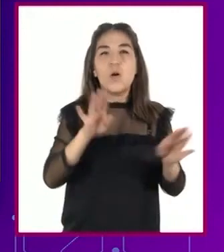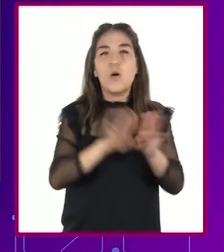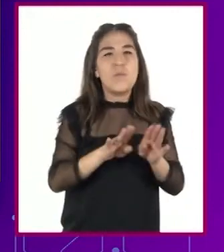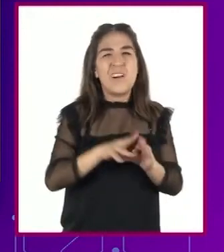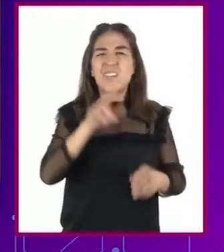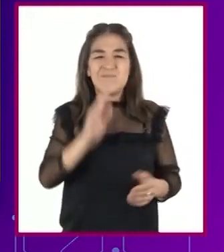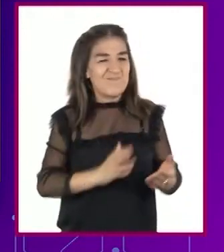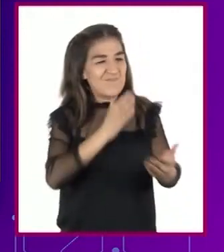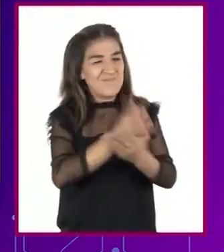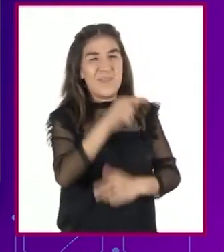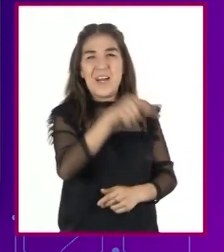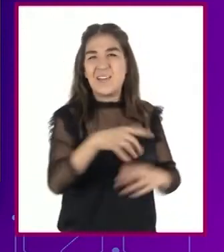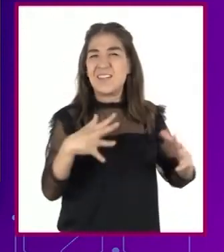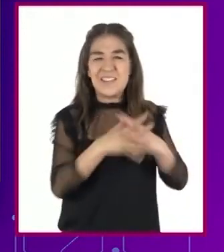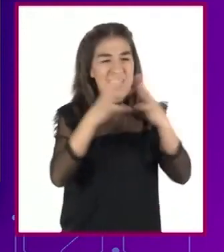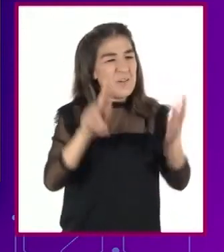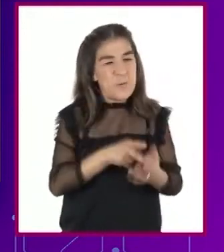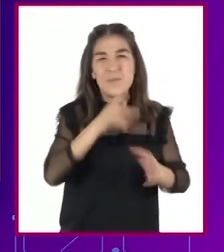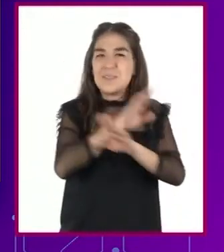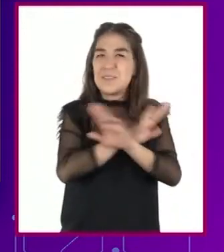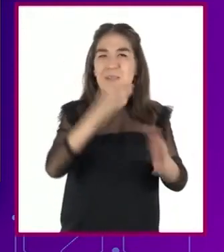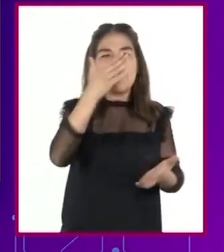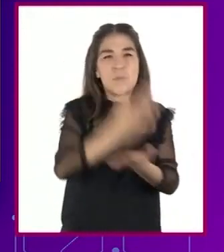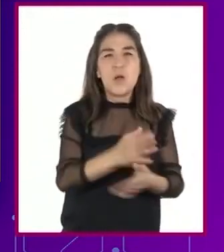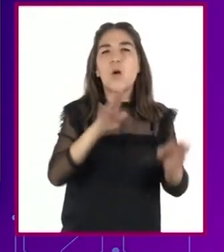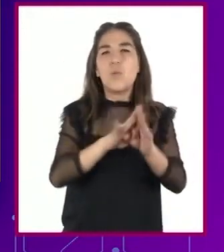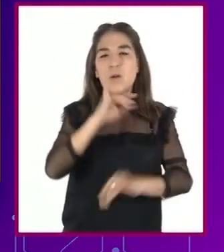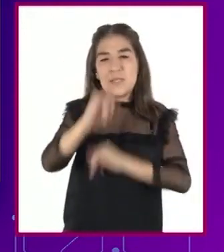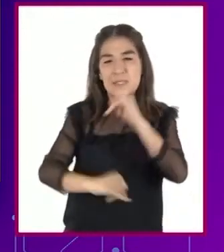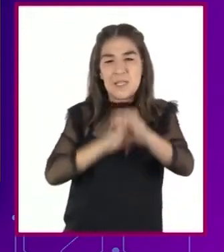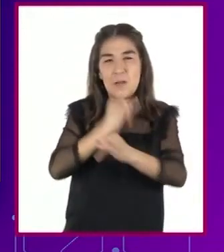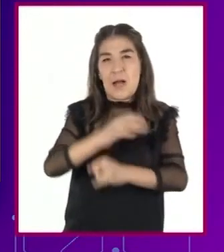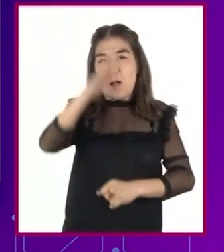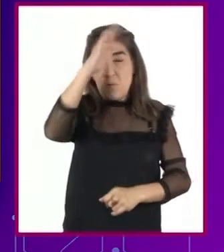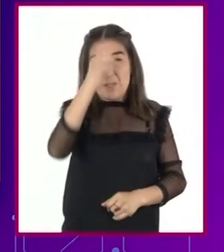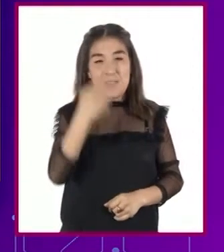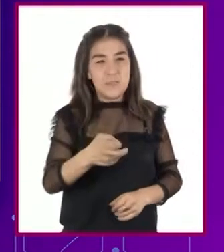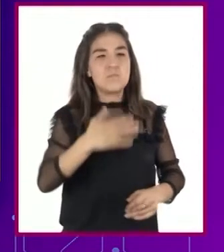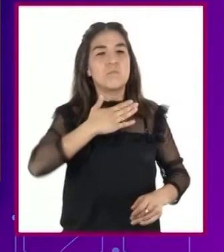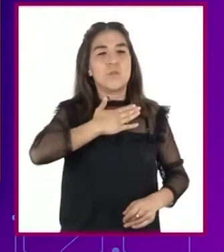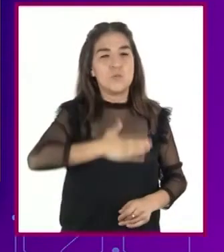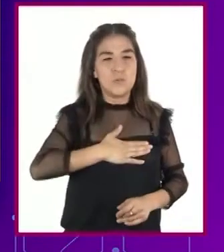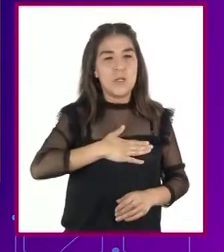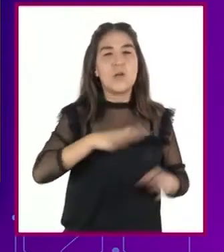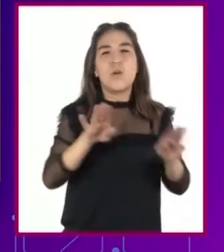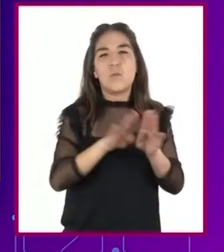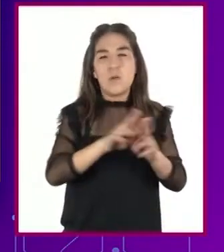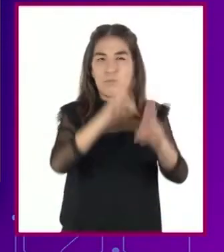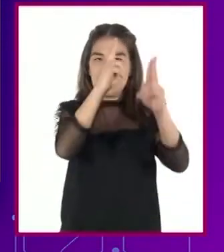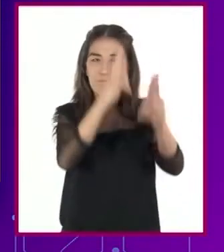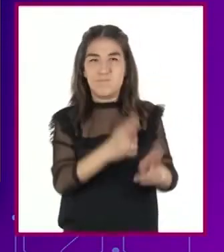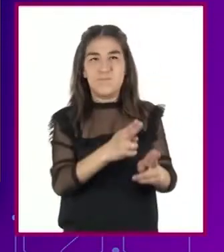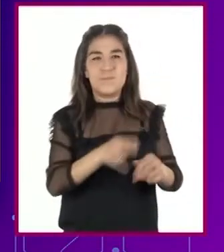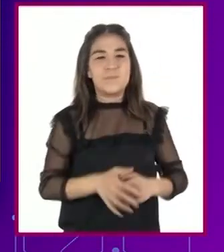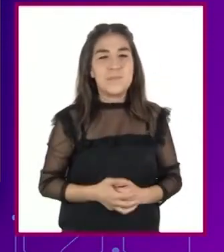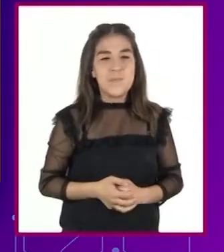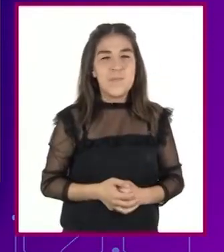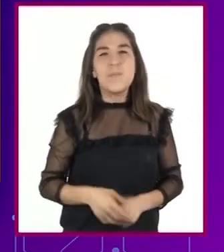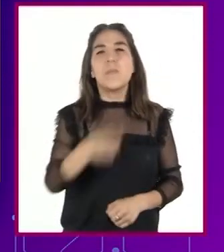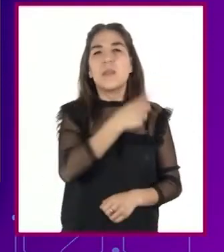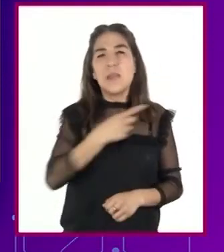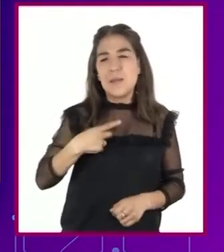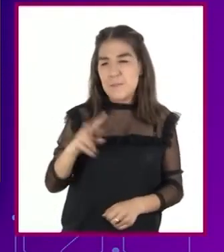guerra, mantener relaciones internacionales fundadas sobre la justicia y el honor,